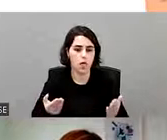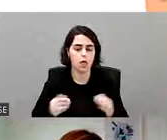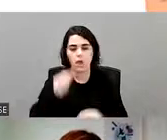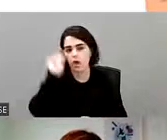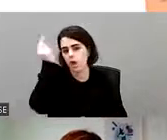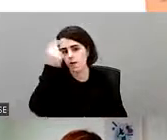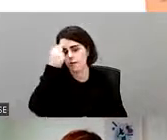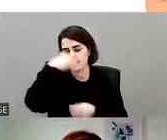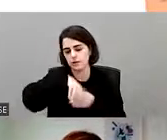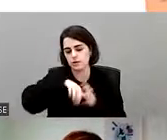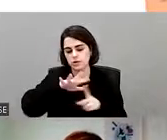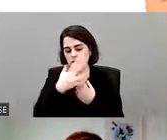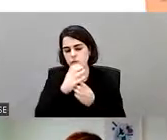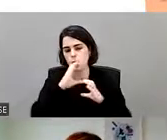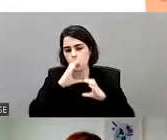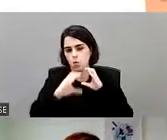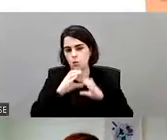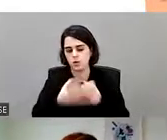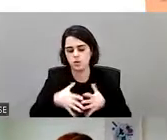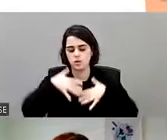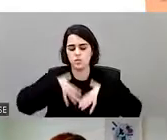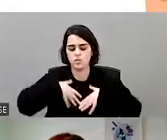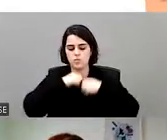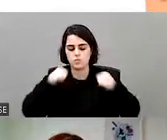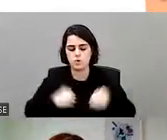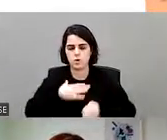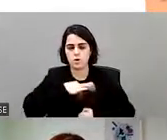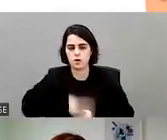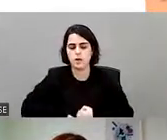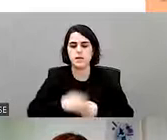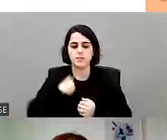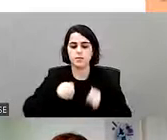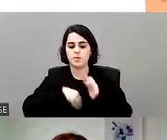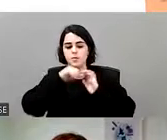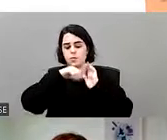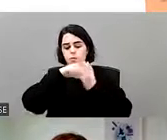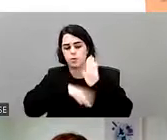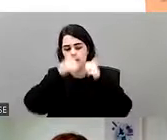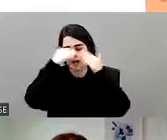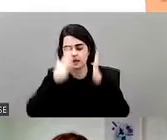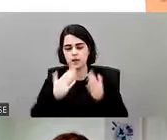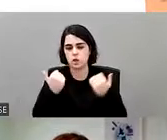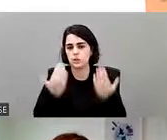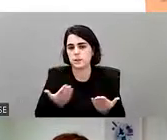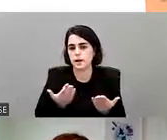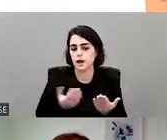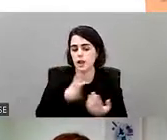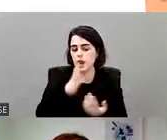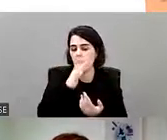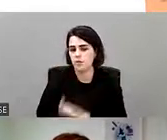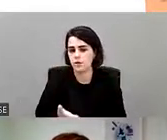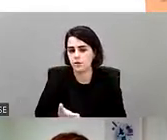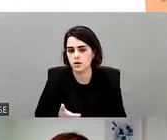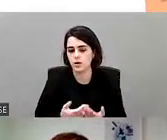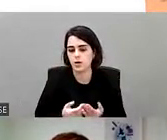en el sistema de comunicación, que desde los programas de atención temprana actualmente no se contempla la actuación